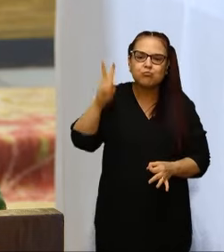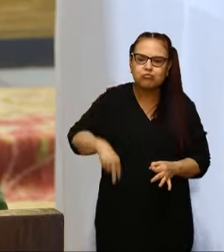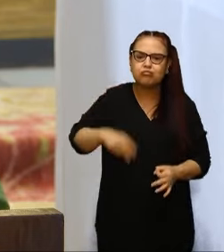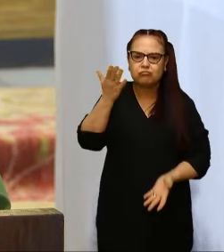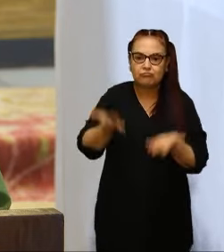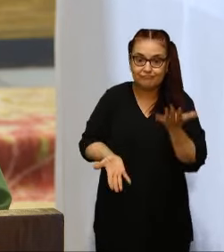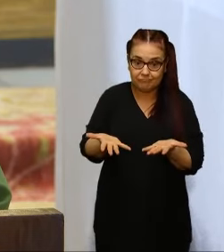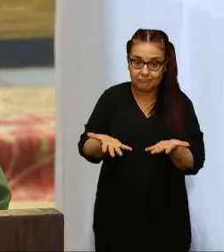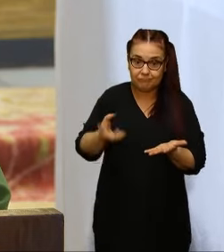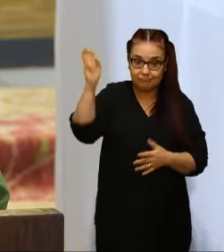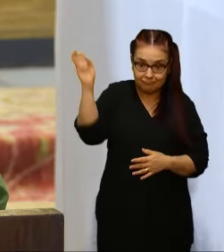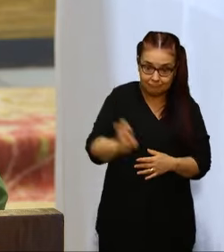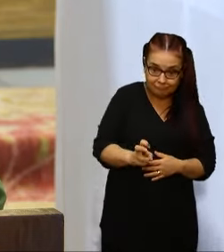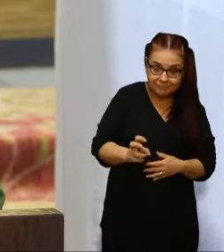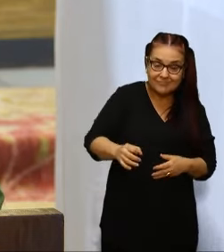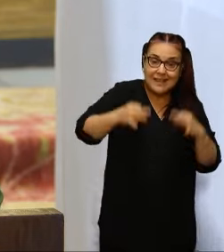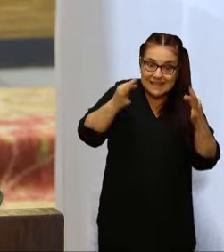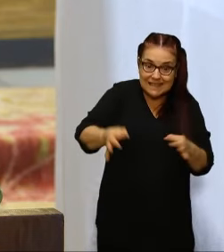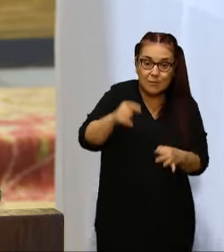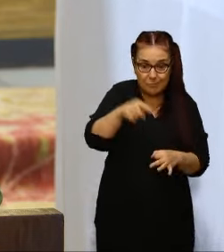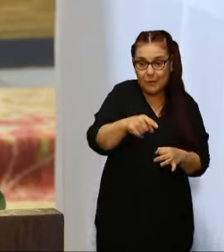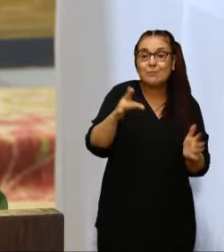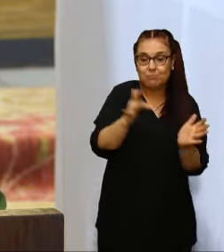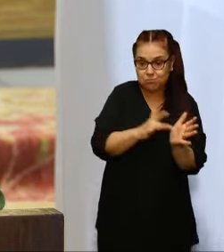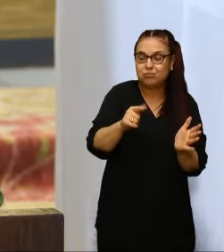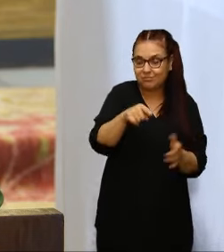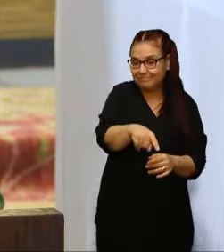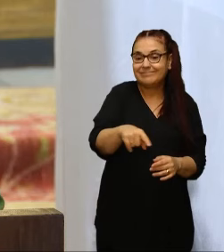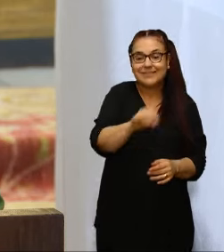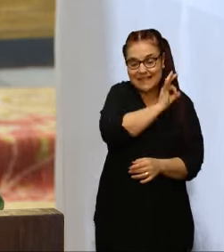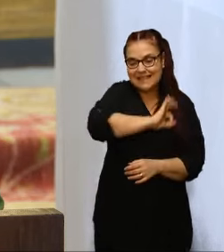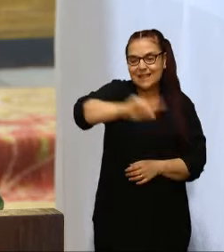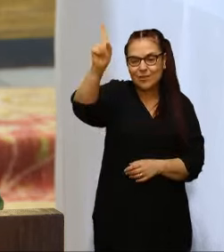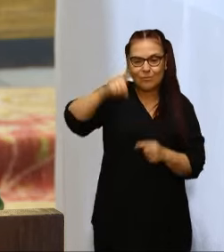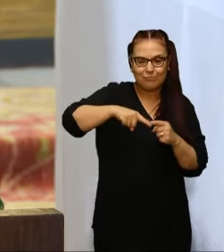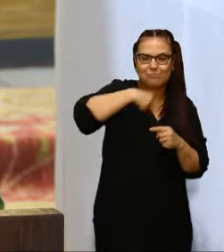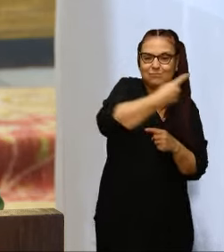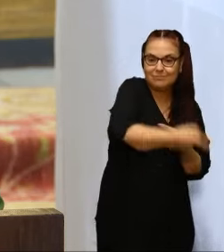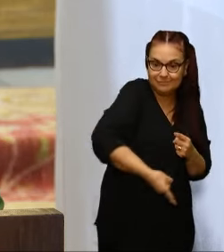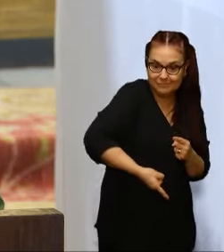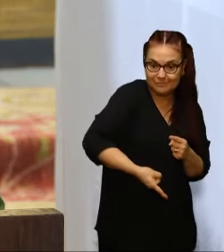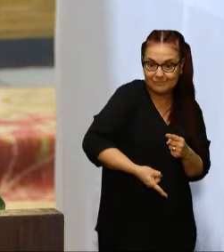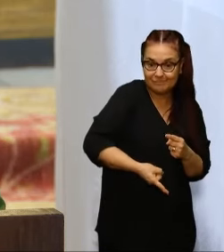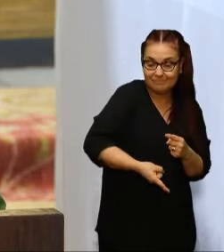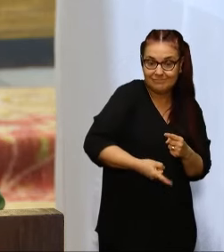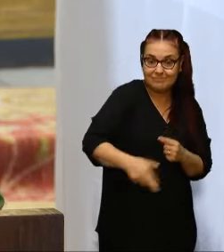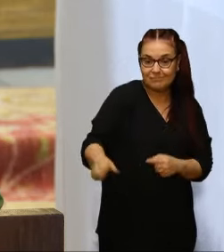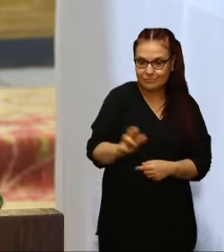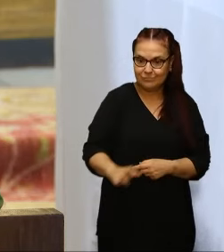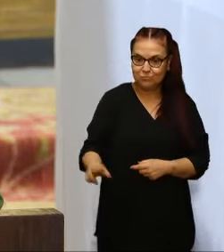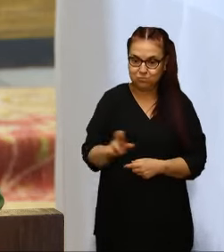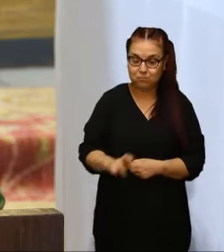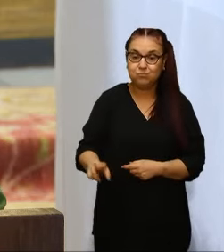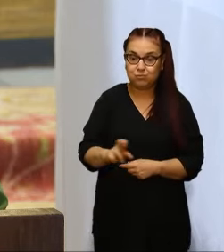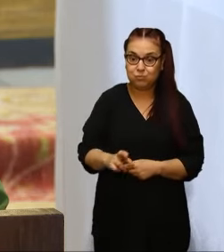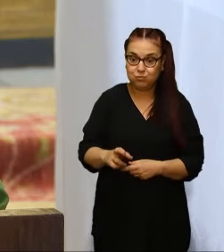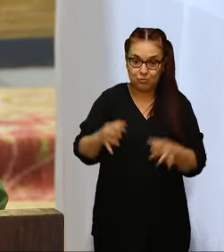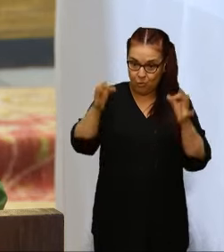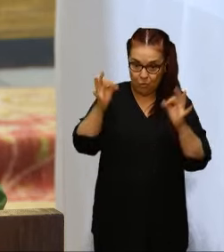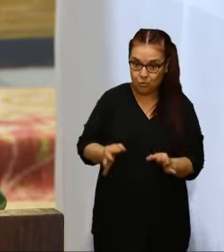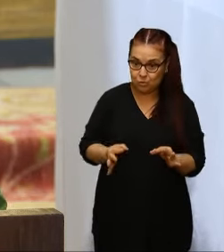Llegará siempre ese momento que el Señor después repite